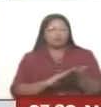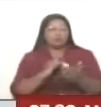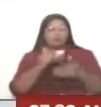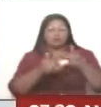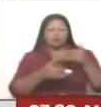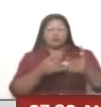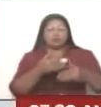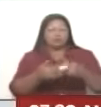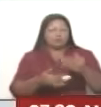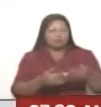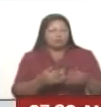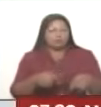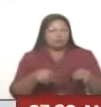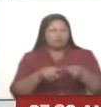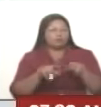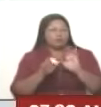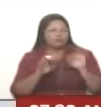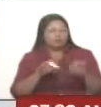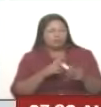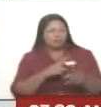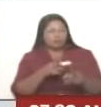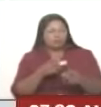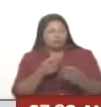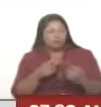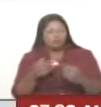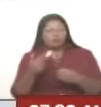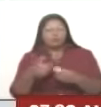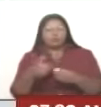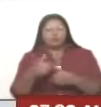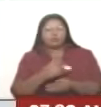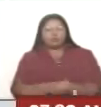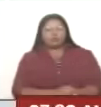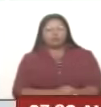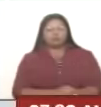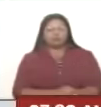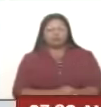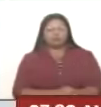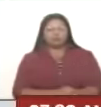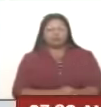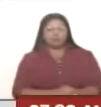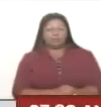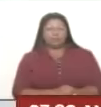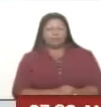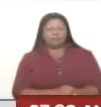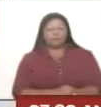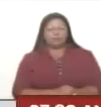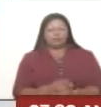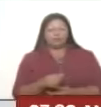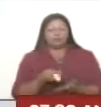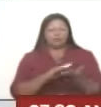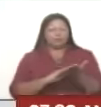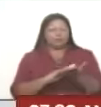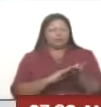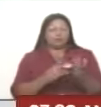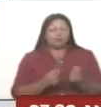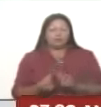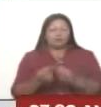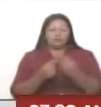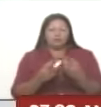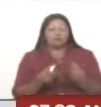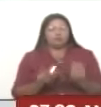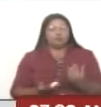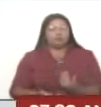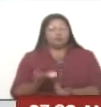progresivamente el ingreso petrolero y con ello la recuperación de la economía, que, muy importante